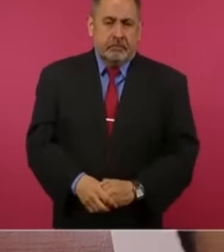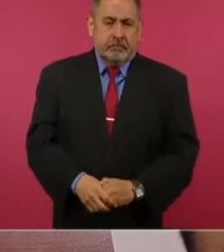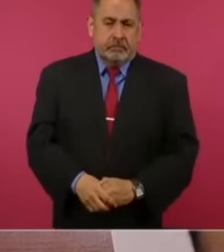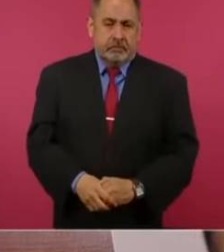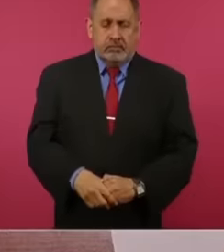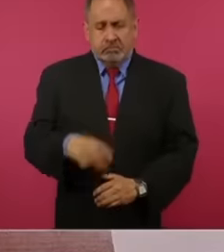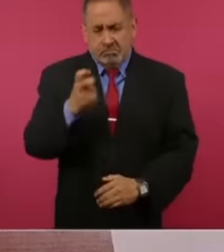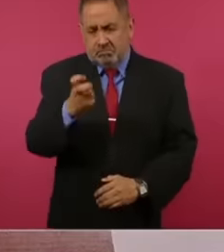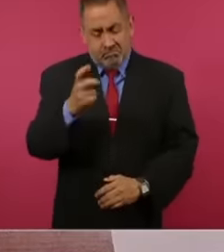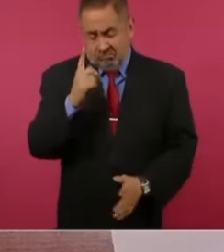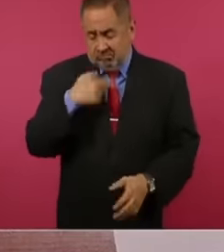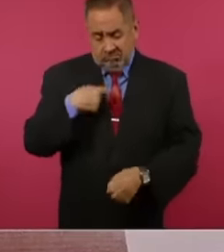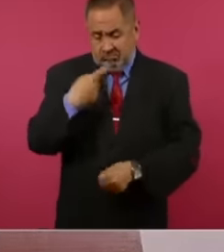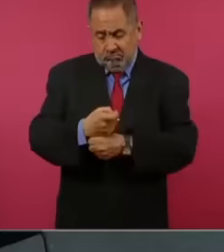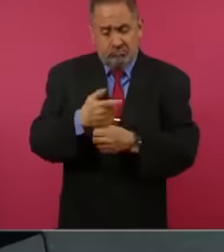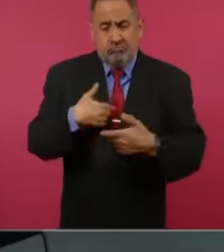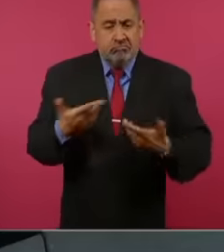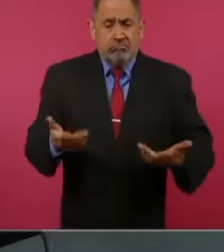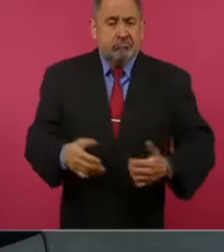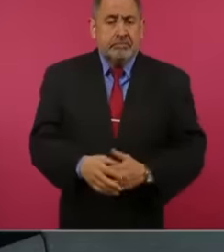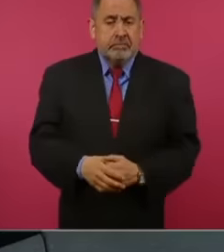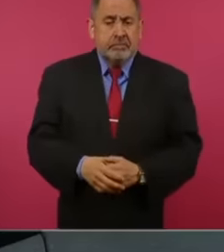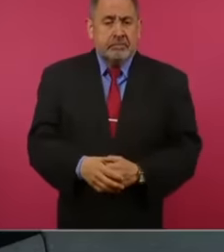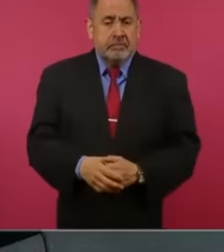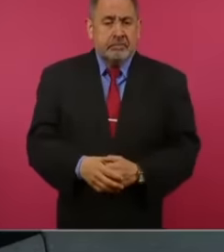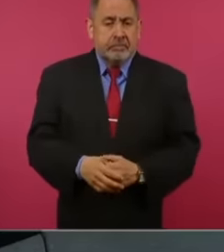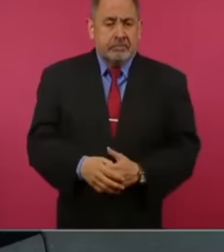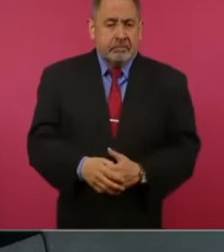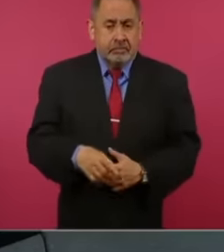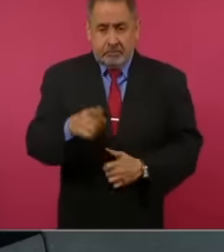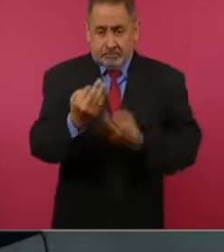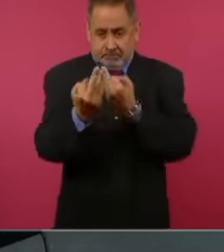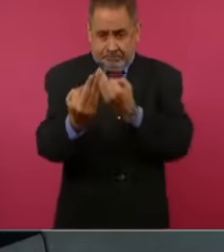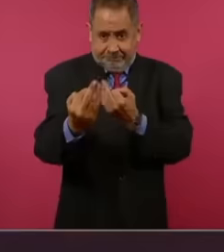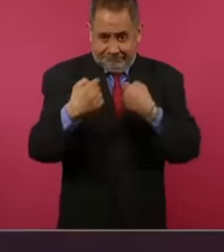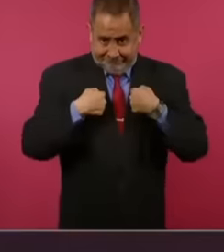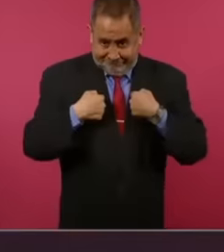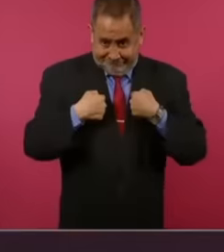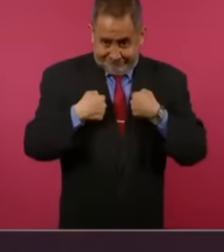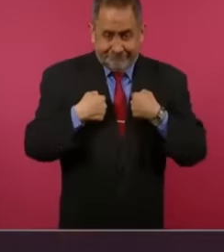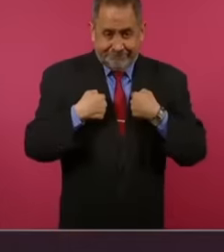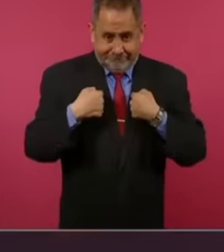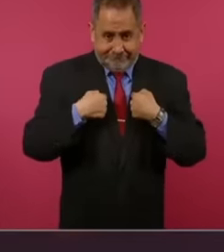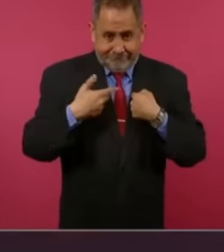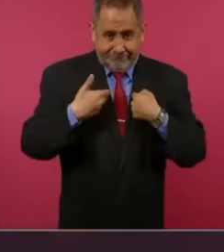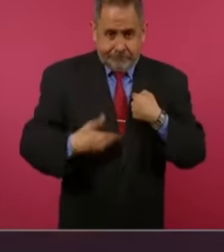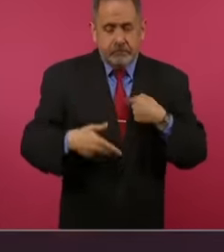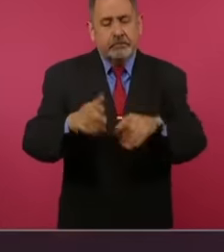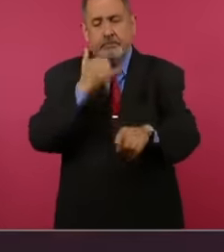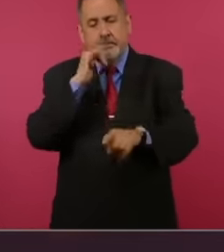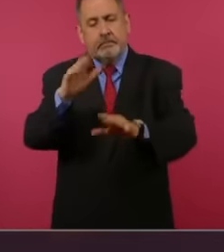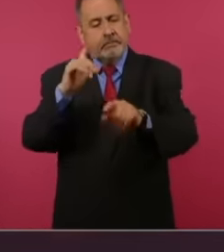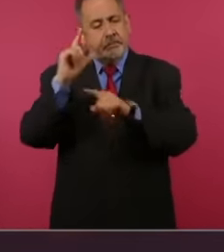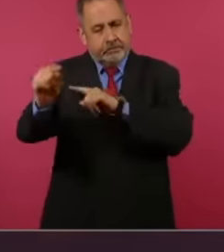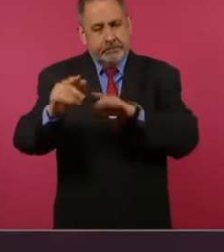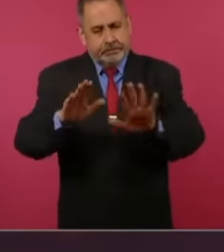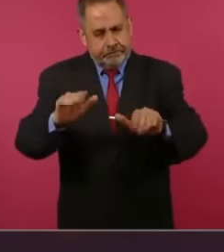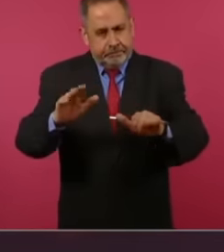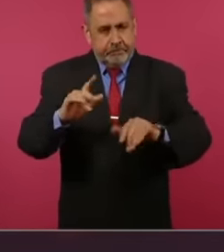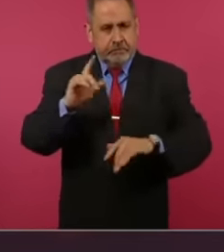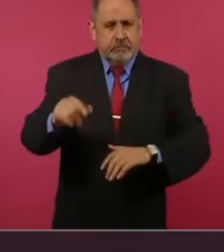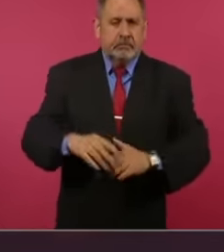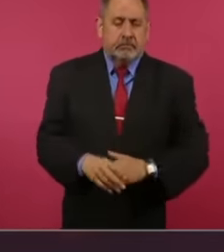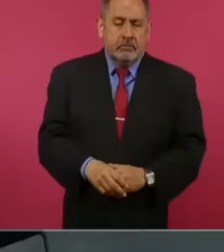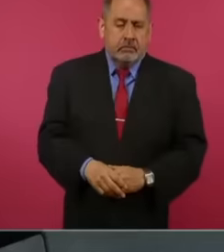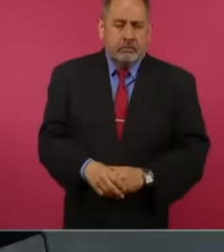A ese... Pero sí se ha parado. A ese personaje que tienes aquí enfrente, ya me tengo que ir, Reina. Nada más